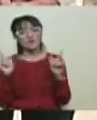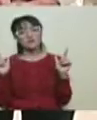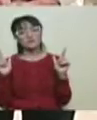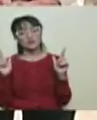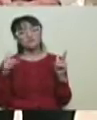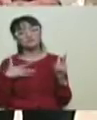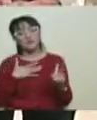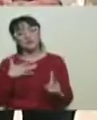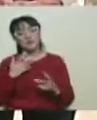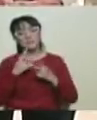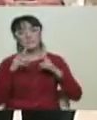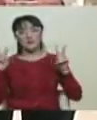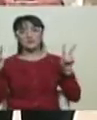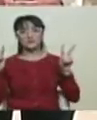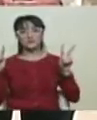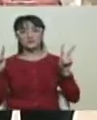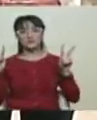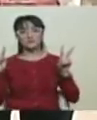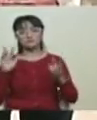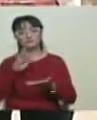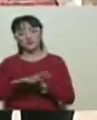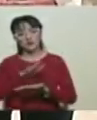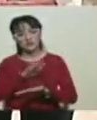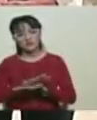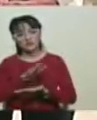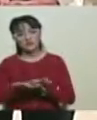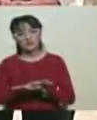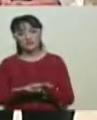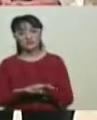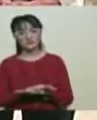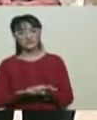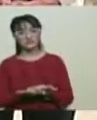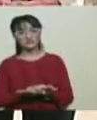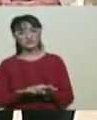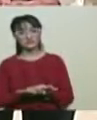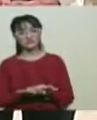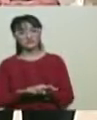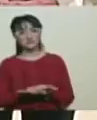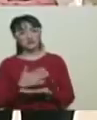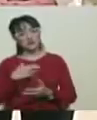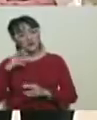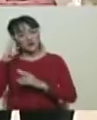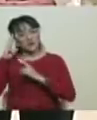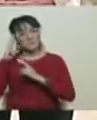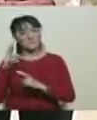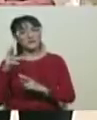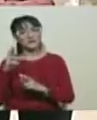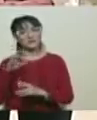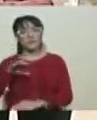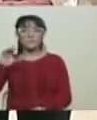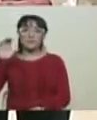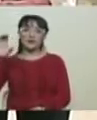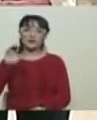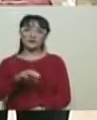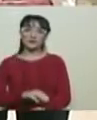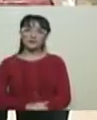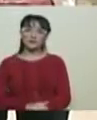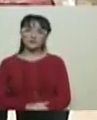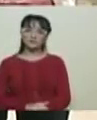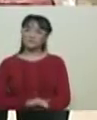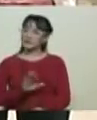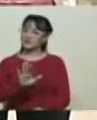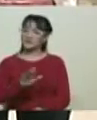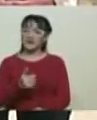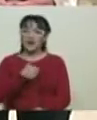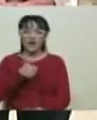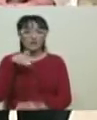queremos paz, paz, tranquilidad y que queremos respeto para nuestra patria amada. Así de sencillo. Cada